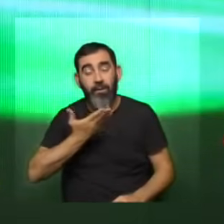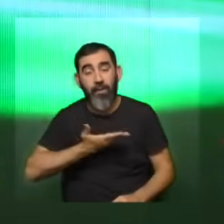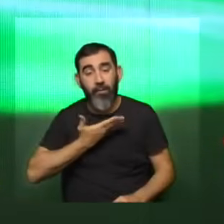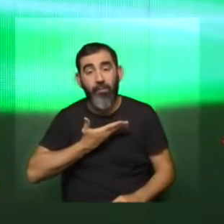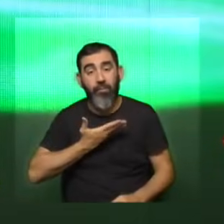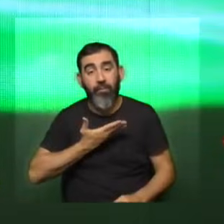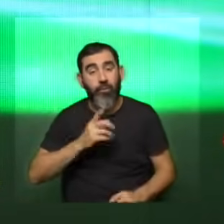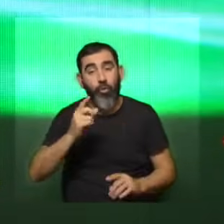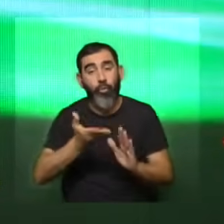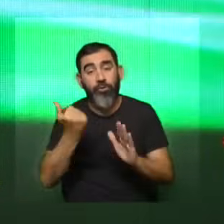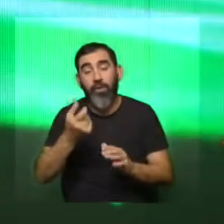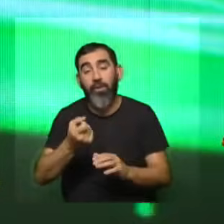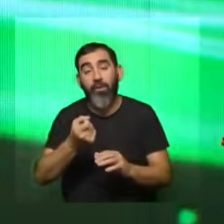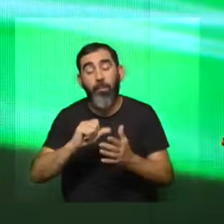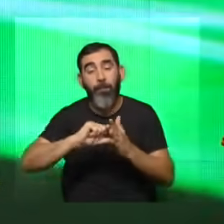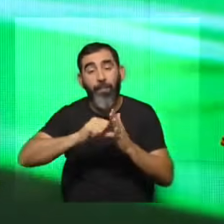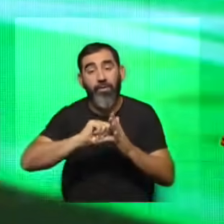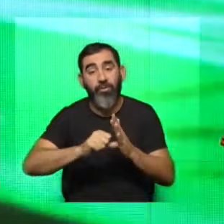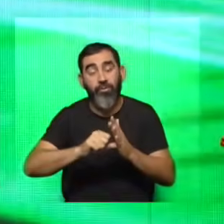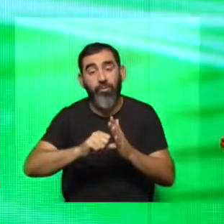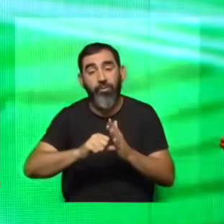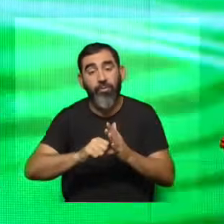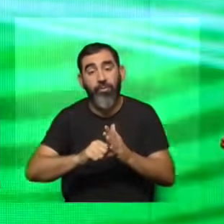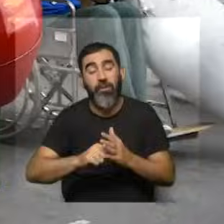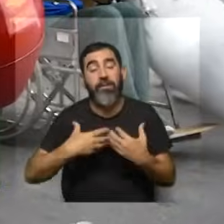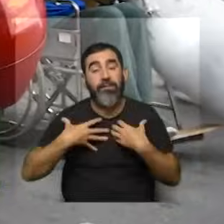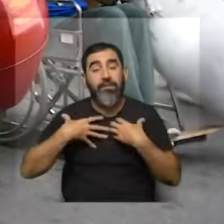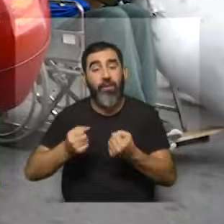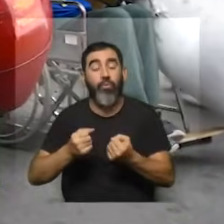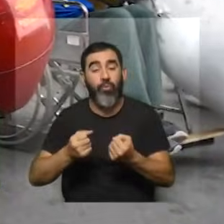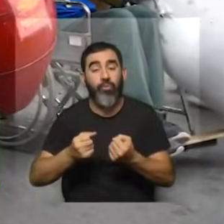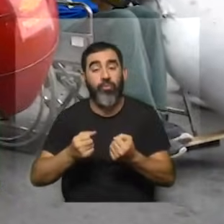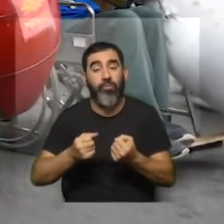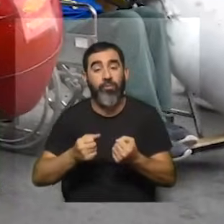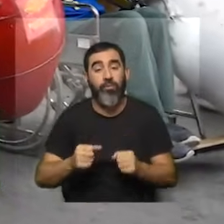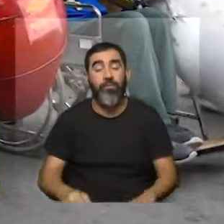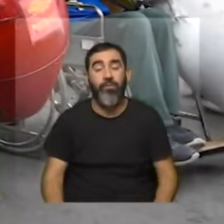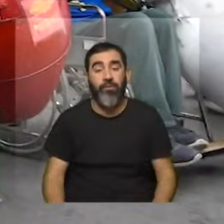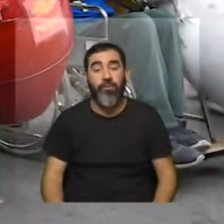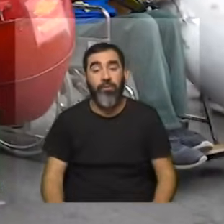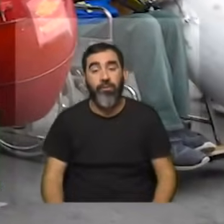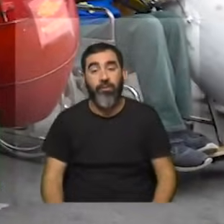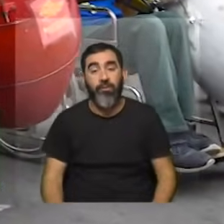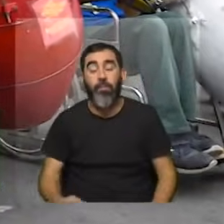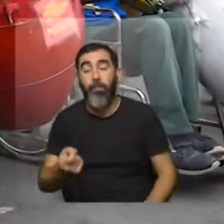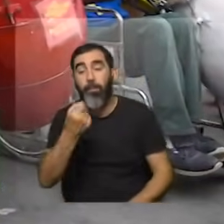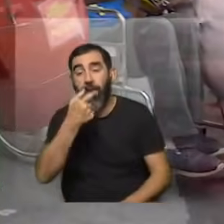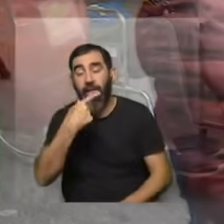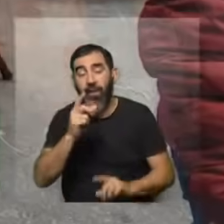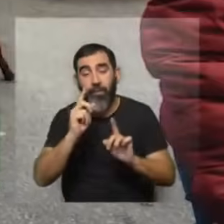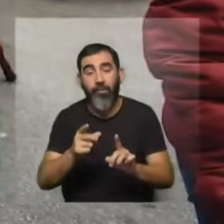que no nos quiten las pensiones, más salud, y pongo medicamento.